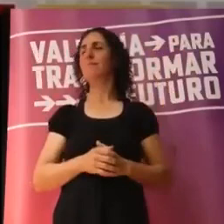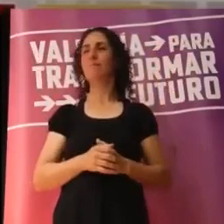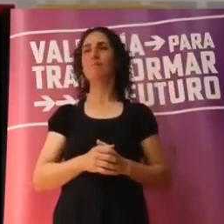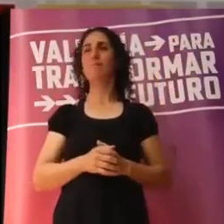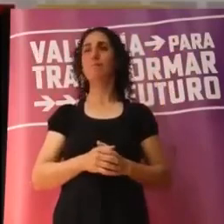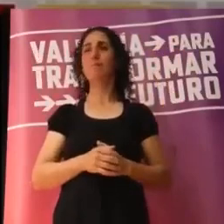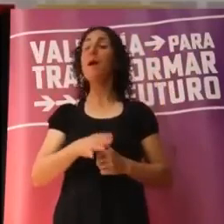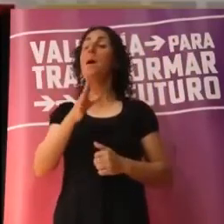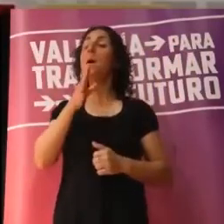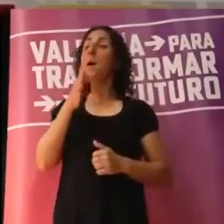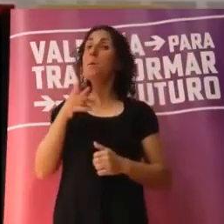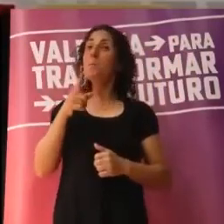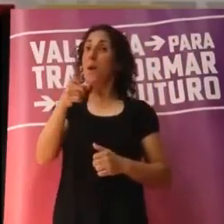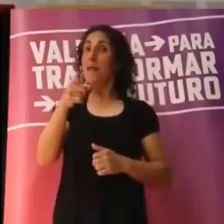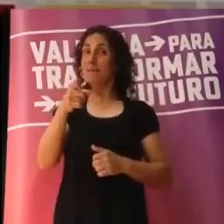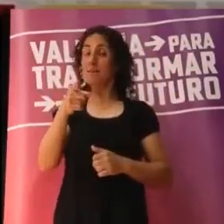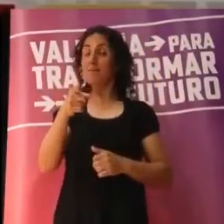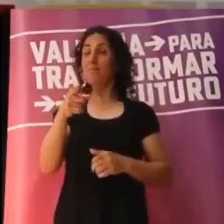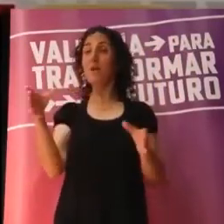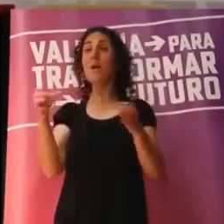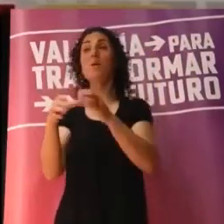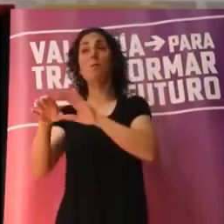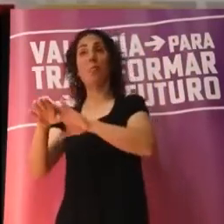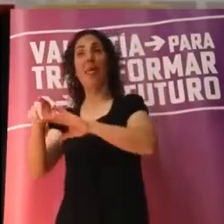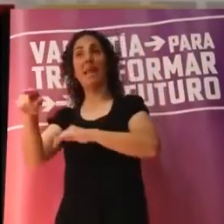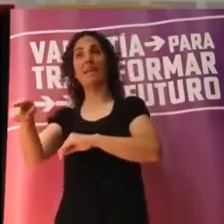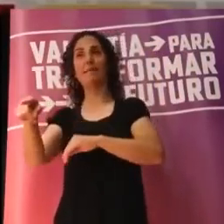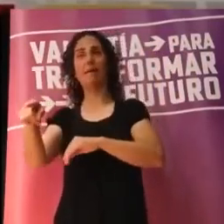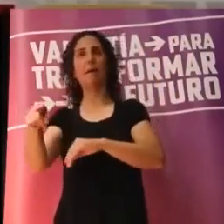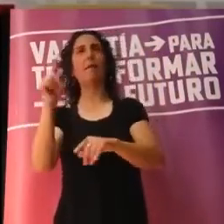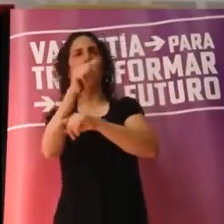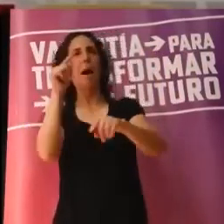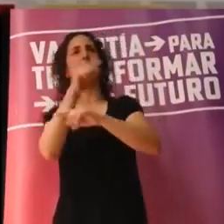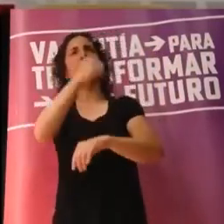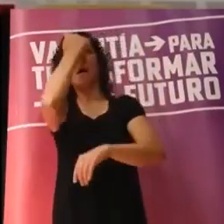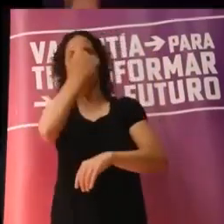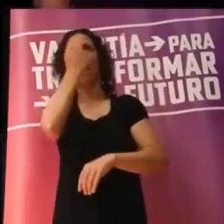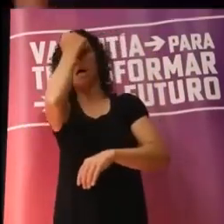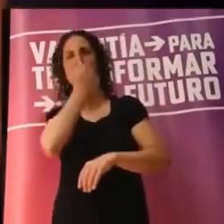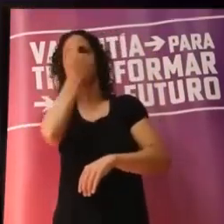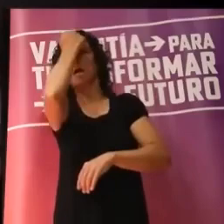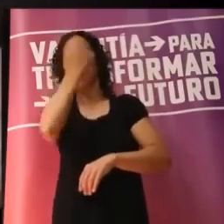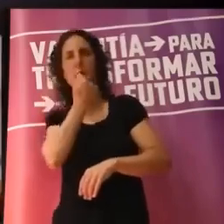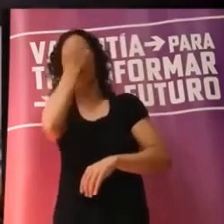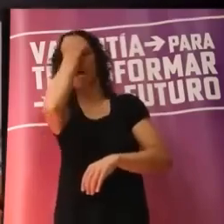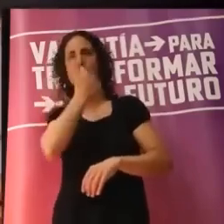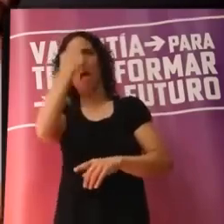Por eso la derecha dice ETA, ETA, ETA, ETA, ETA.